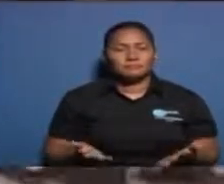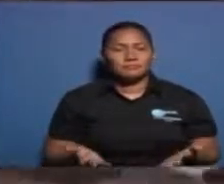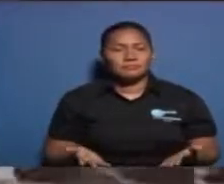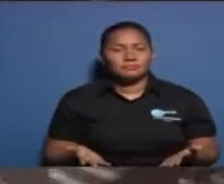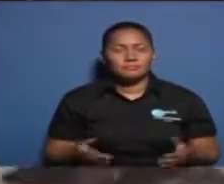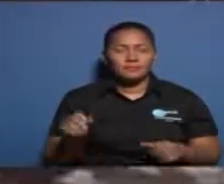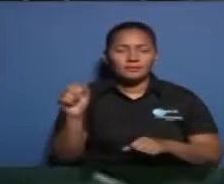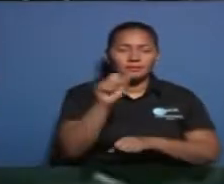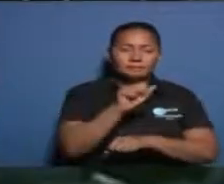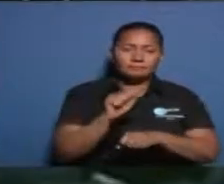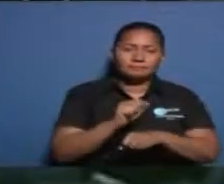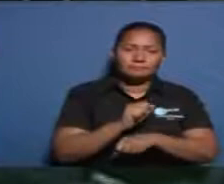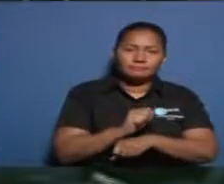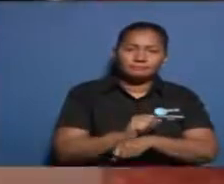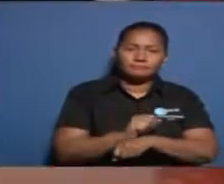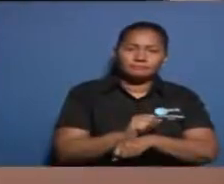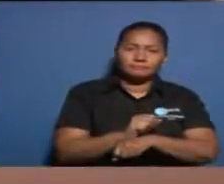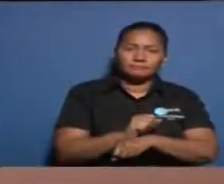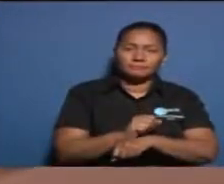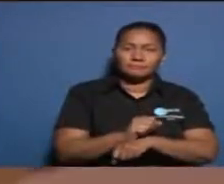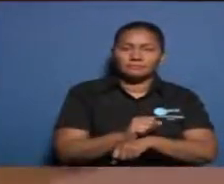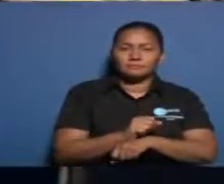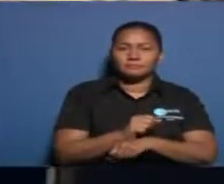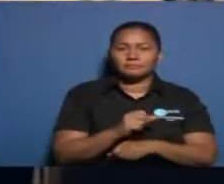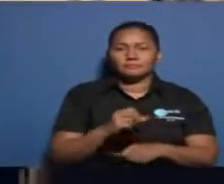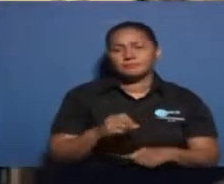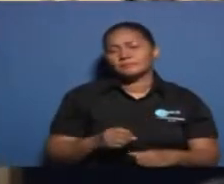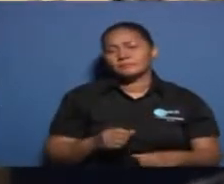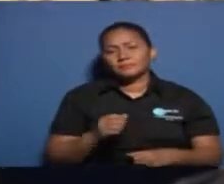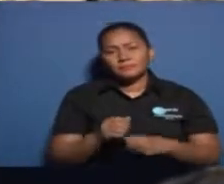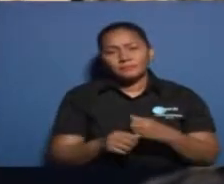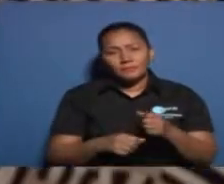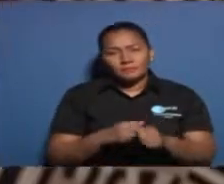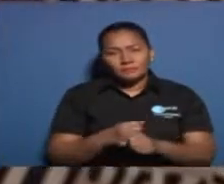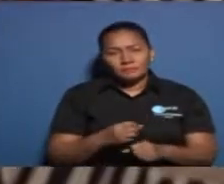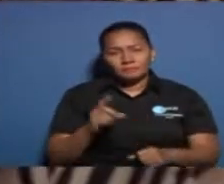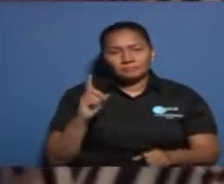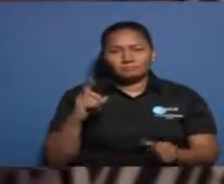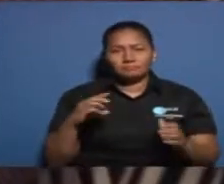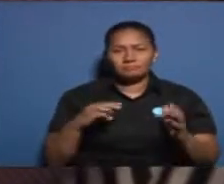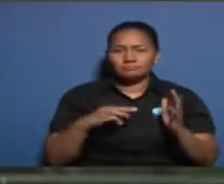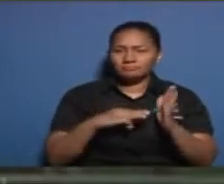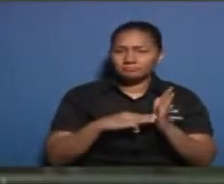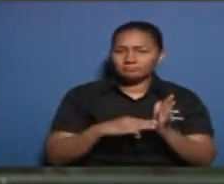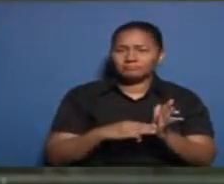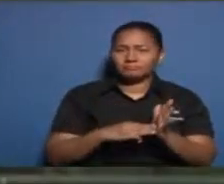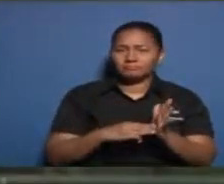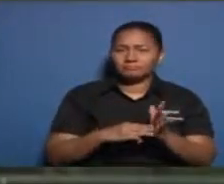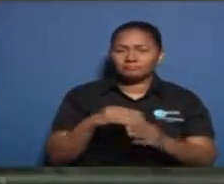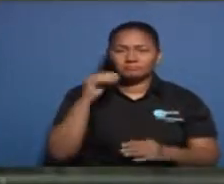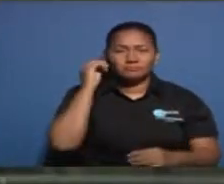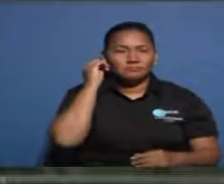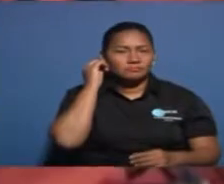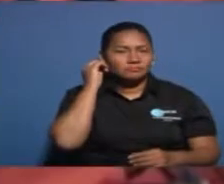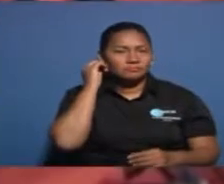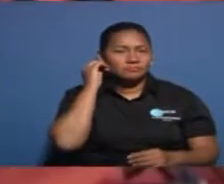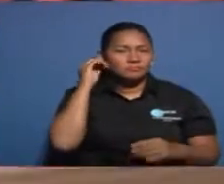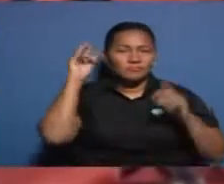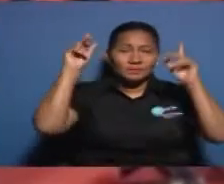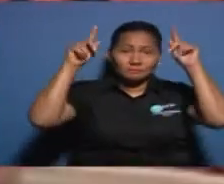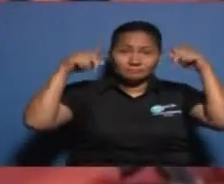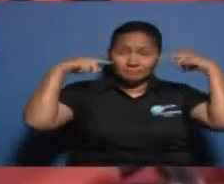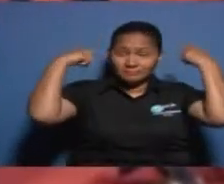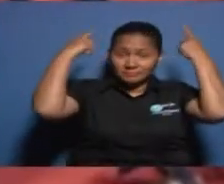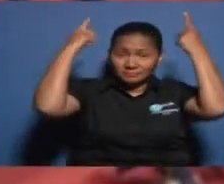socialización milenaria de que las mujeres son más exitosas en el área del cuidado de los servicios etcétera